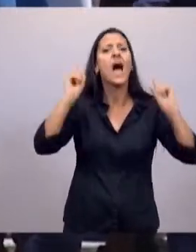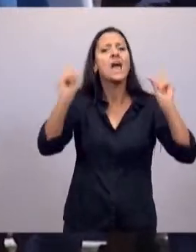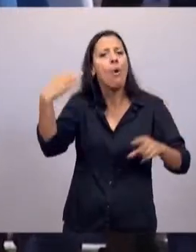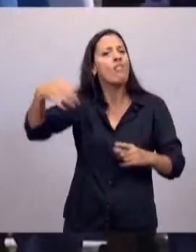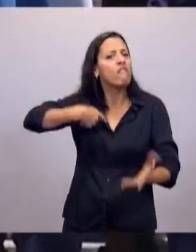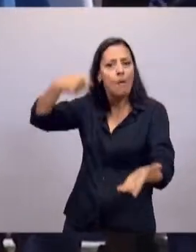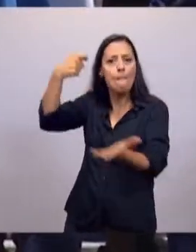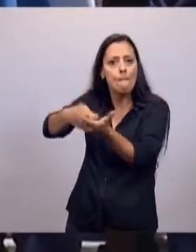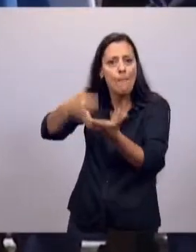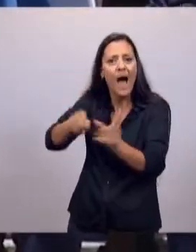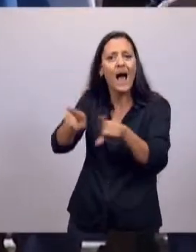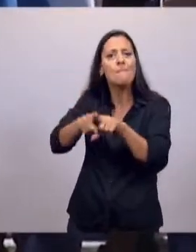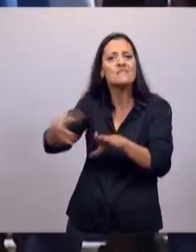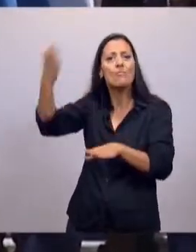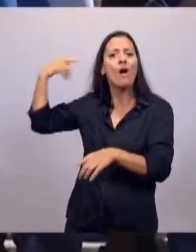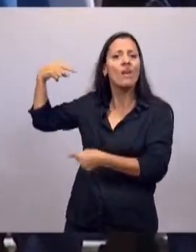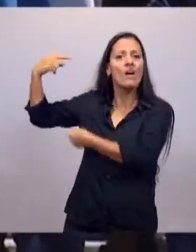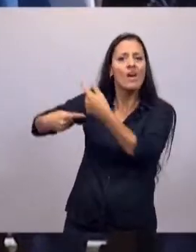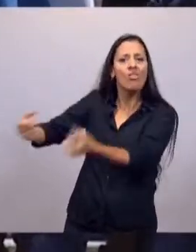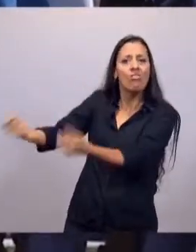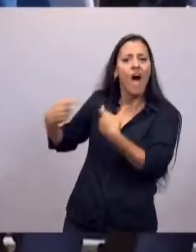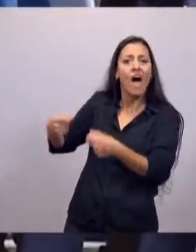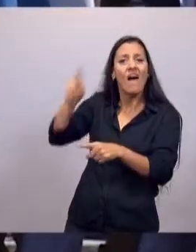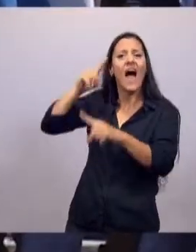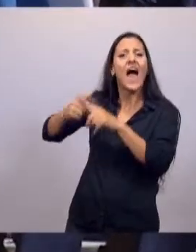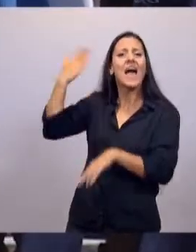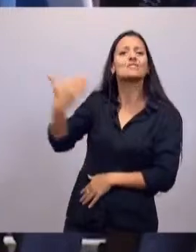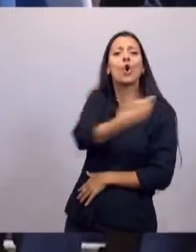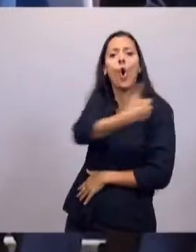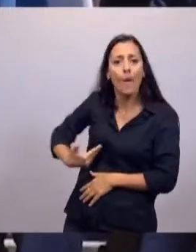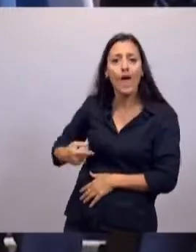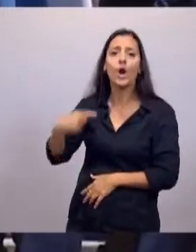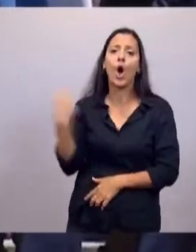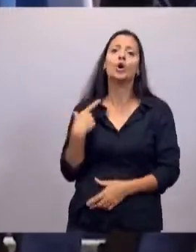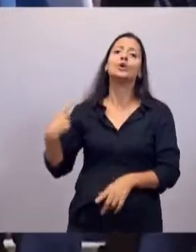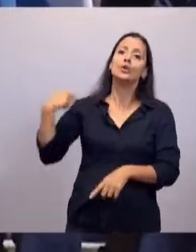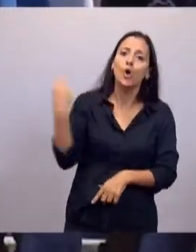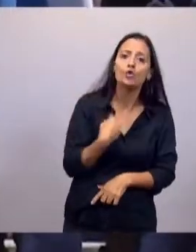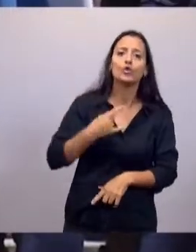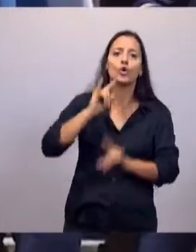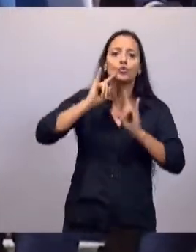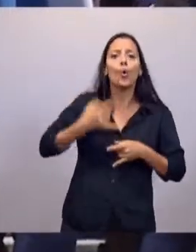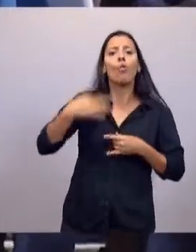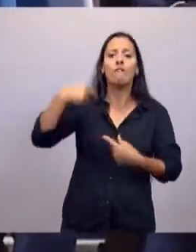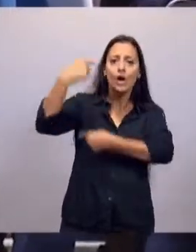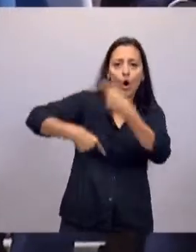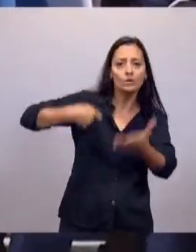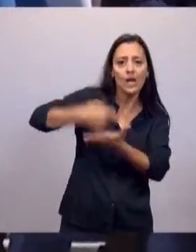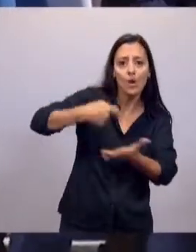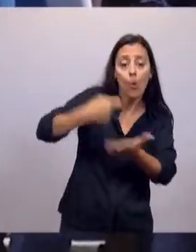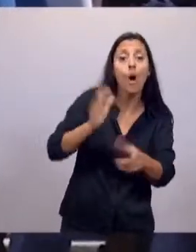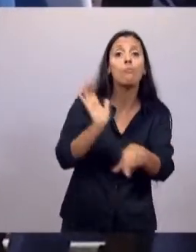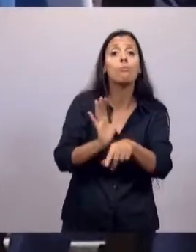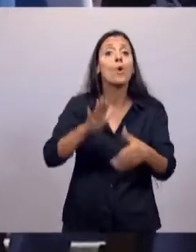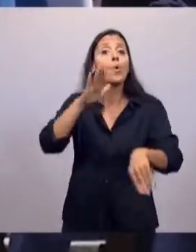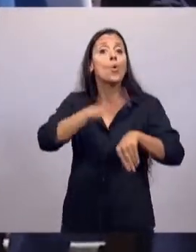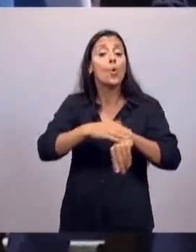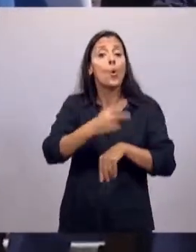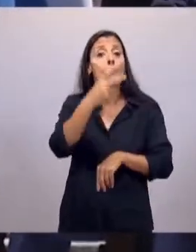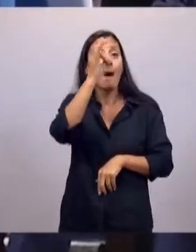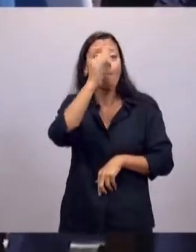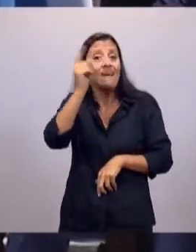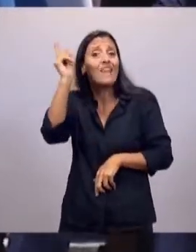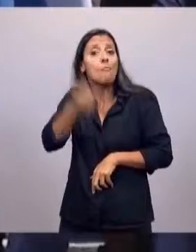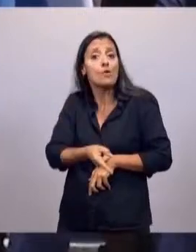los costos del desmadre monetario del gobierno saliente. Haber emitido por 20 puntos del PBI como